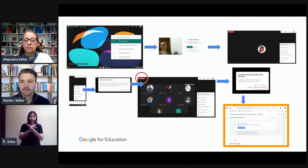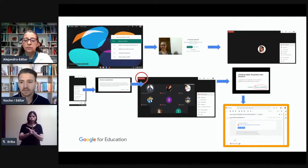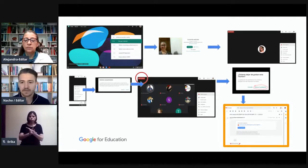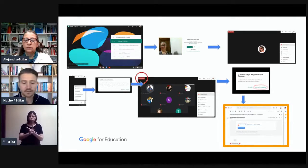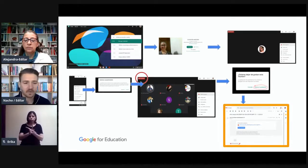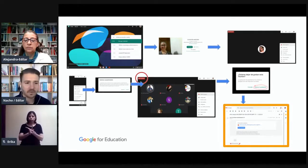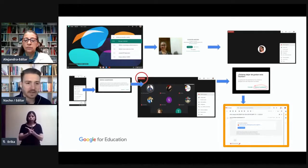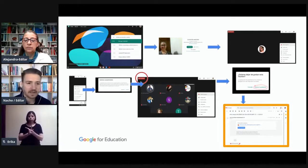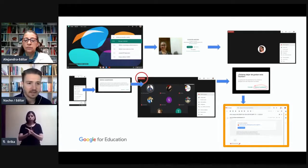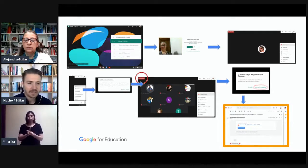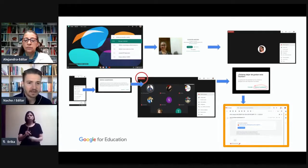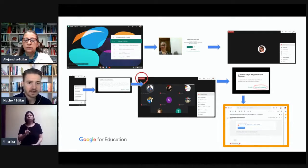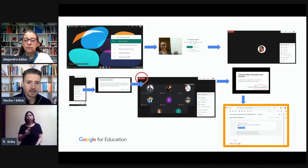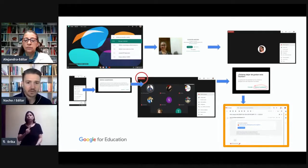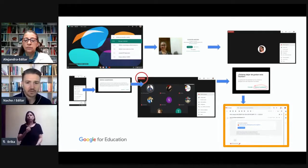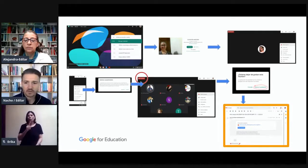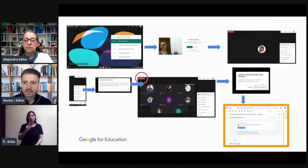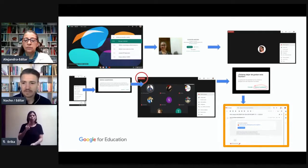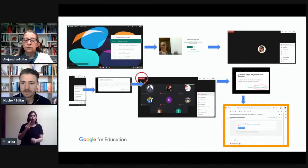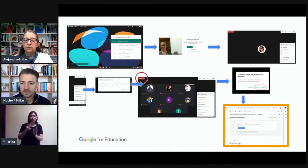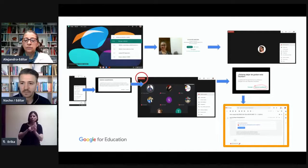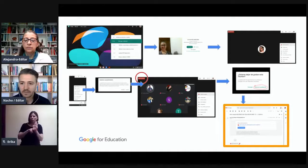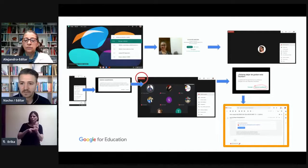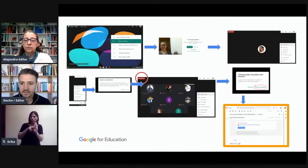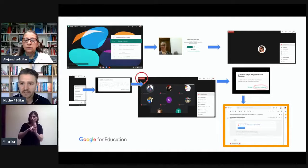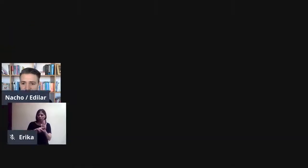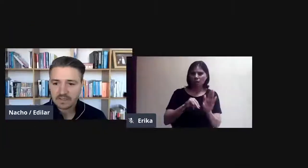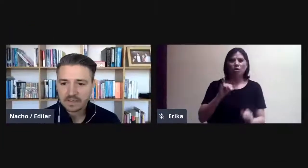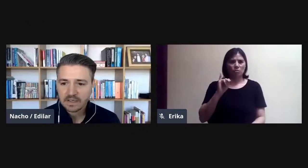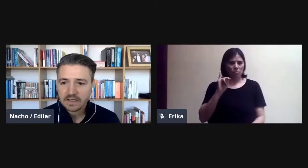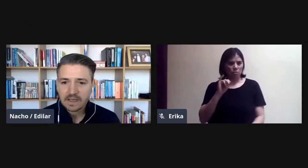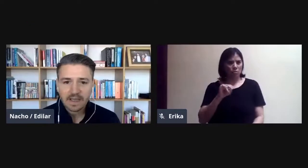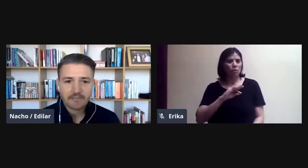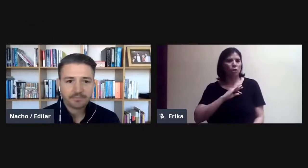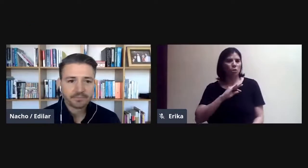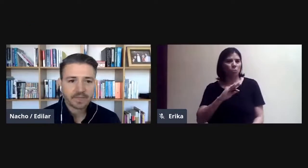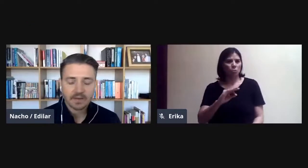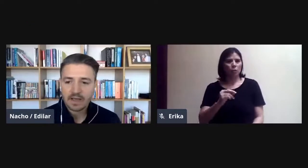sí, desde luego que el audio y el video se puede transmitir.